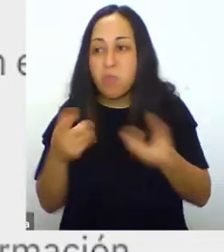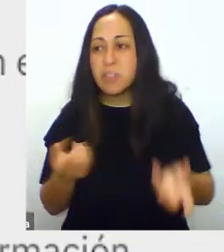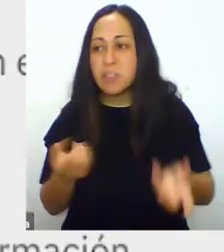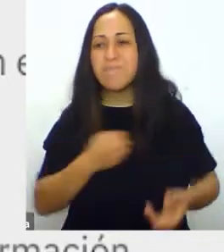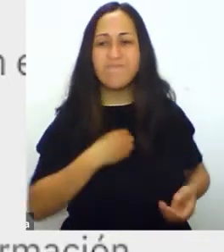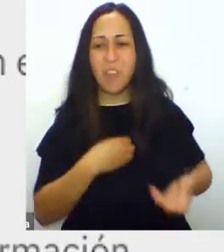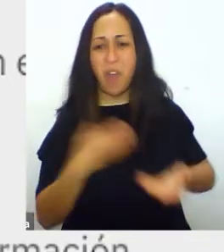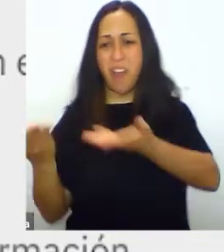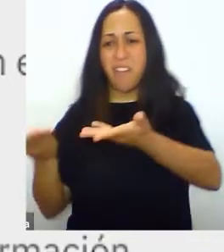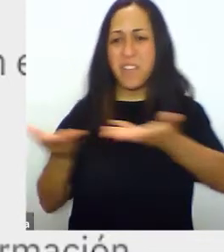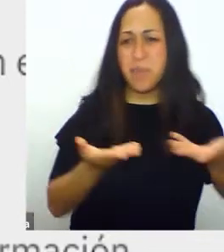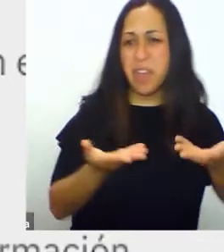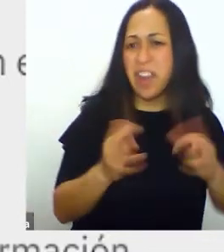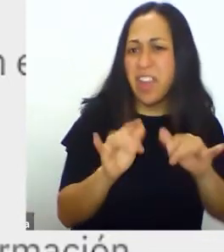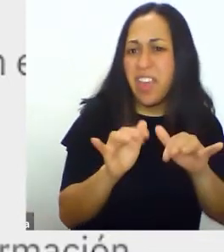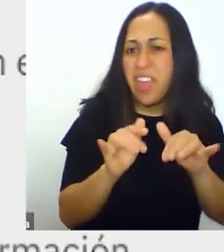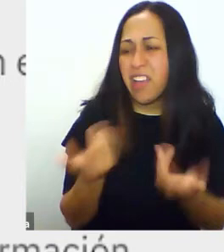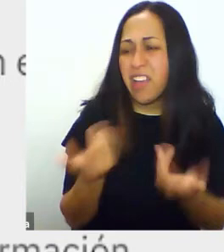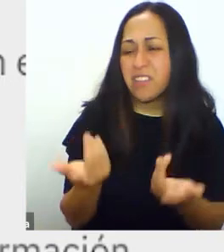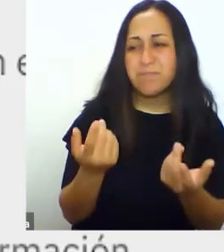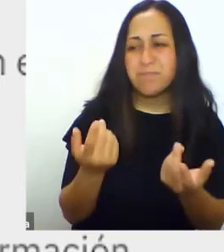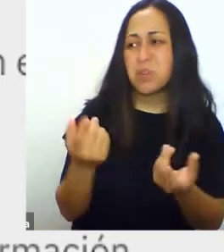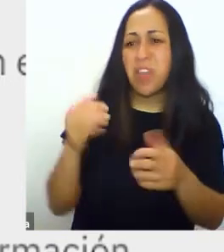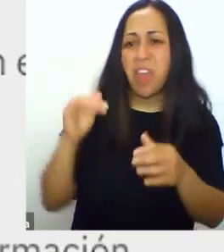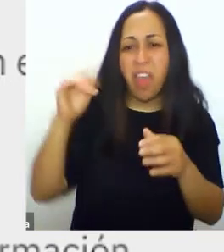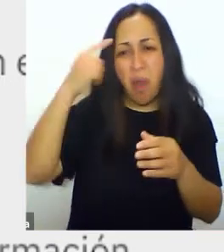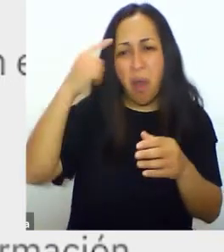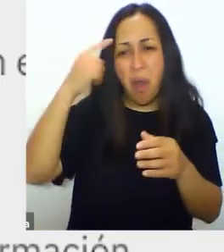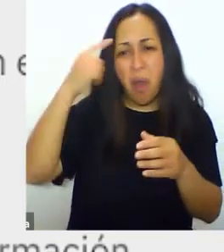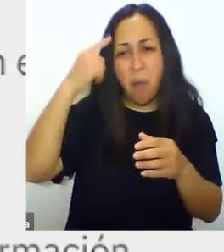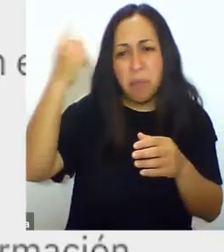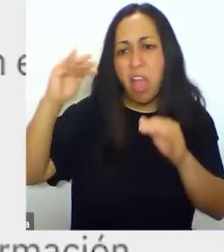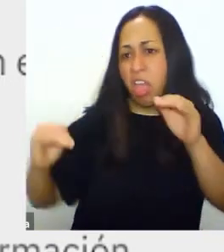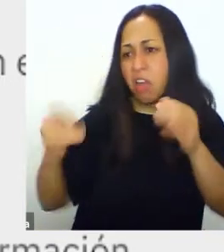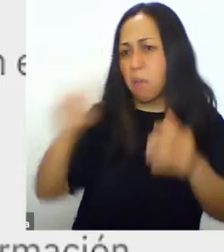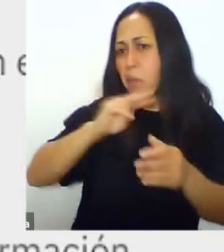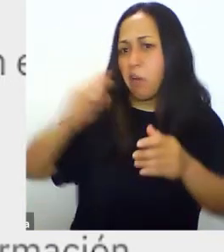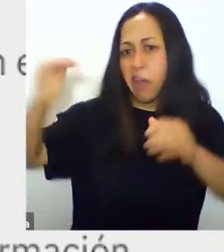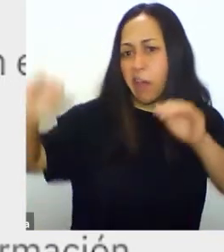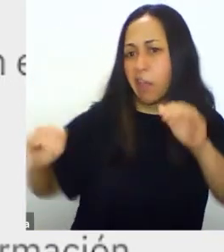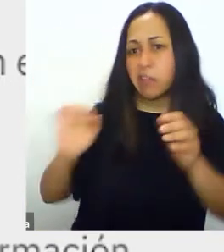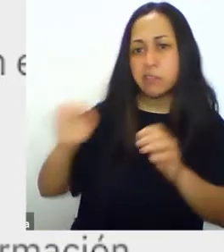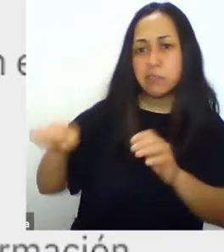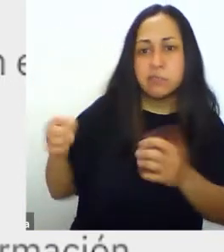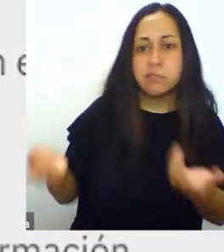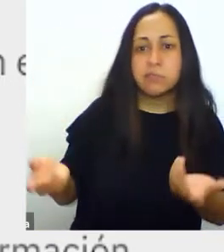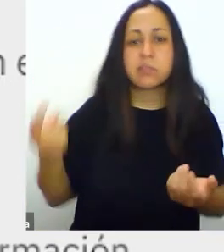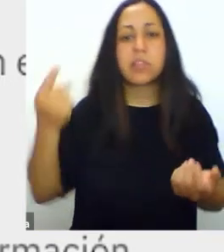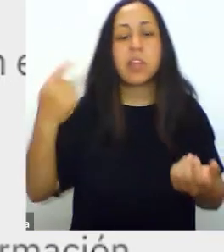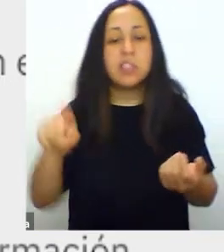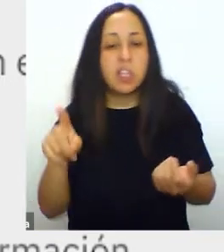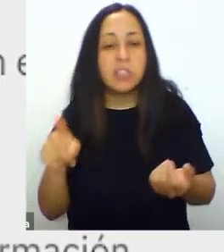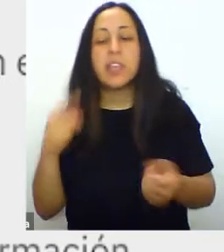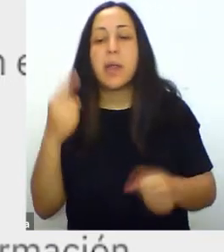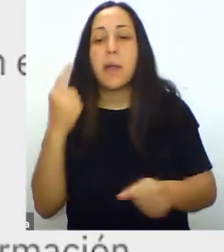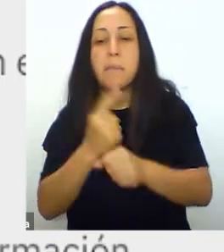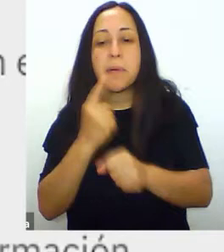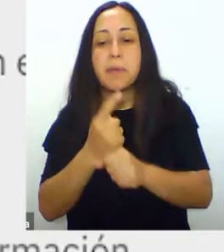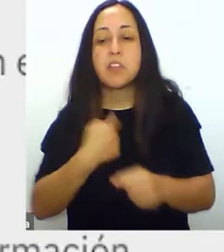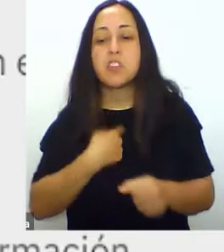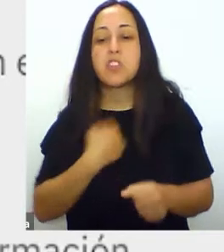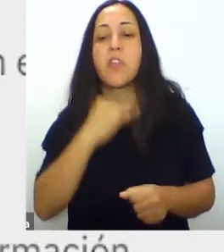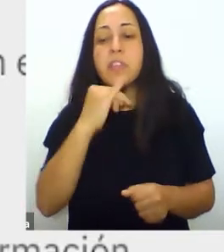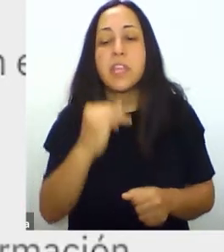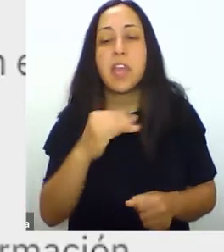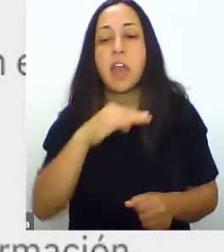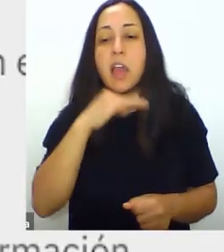no se sintió bienvenida en el espacio, ya que se minimizaba su opinión por ser mujer. Entonces, en primera instancia yo